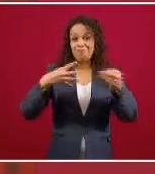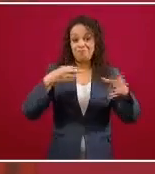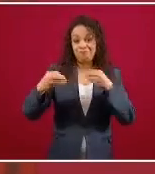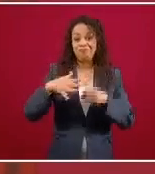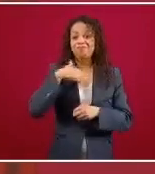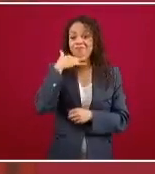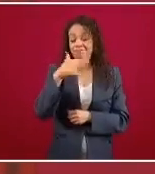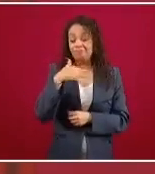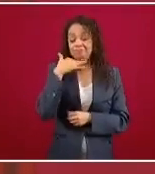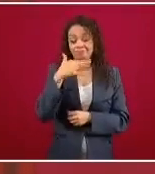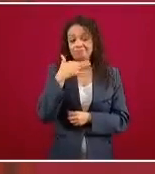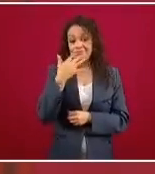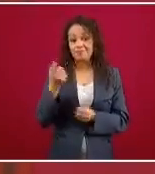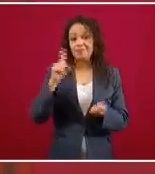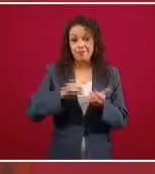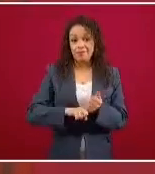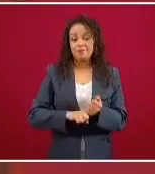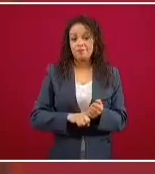que había afectado mucho,